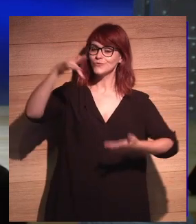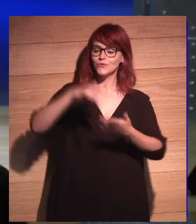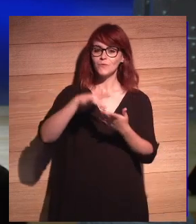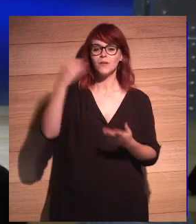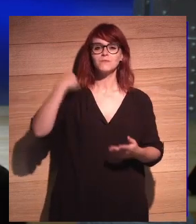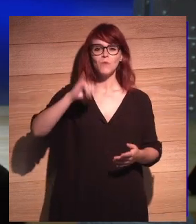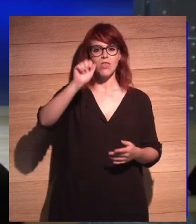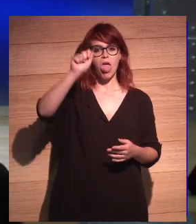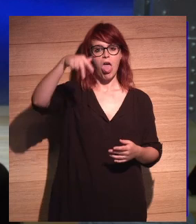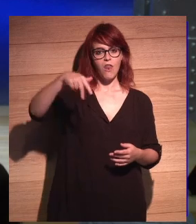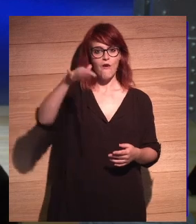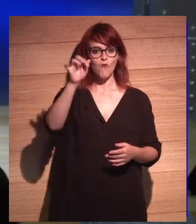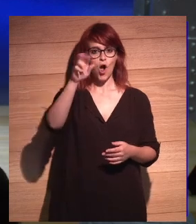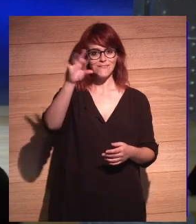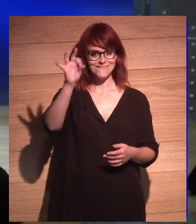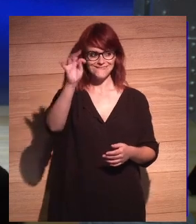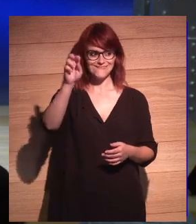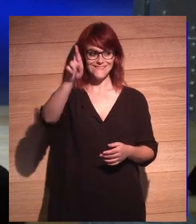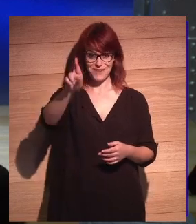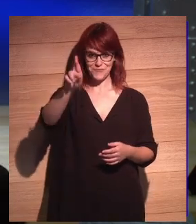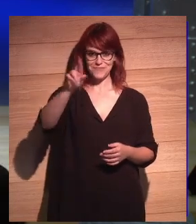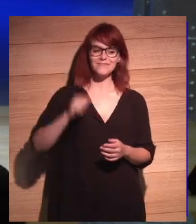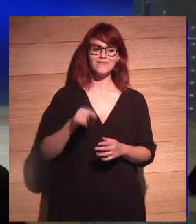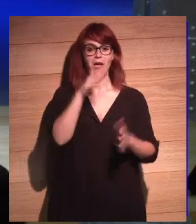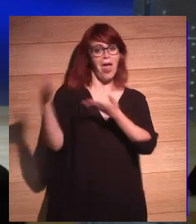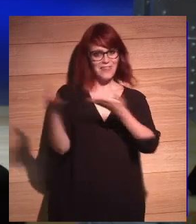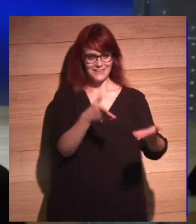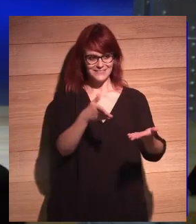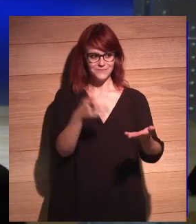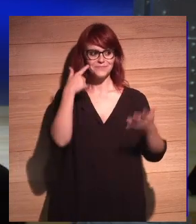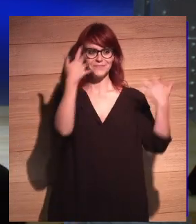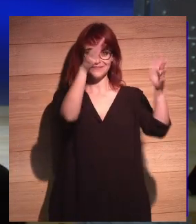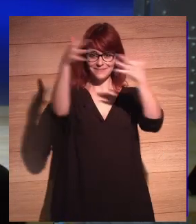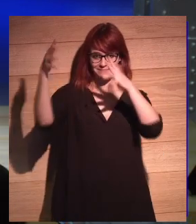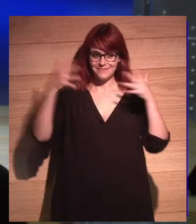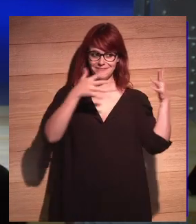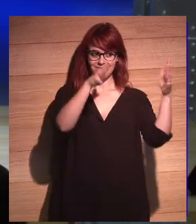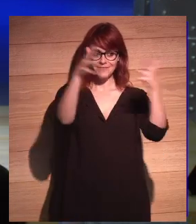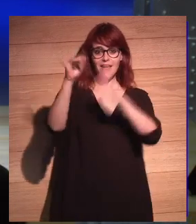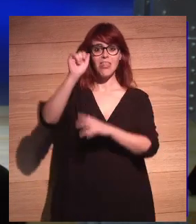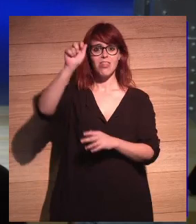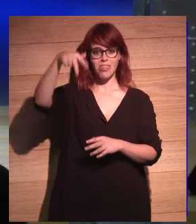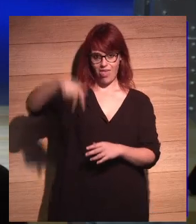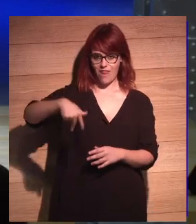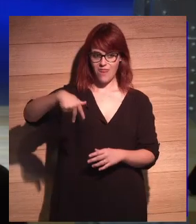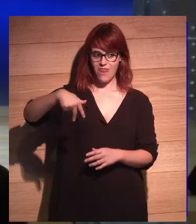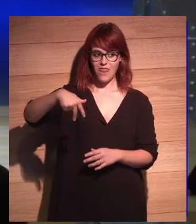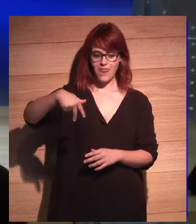Forrester, que adelante. Ian